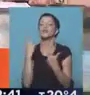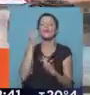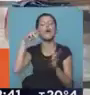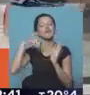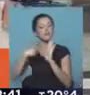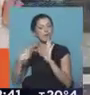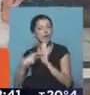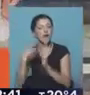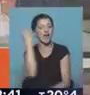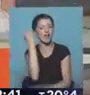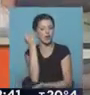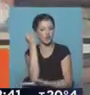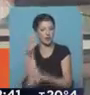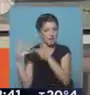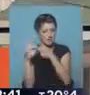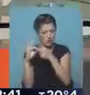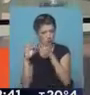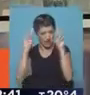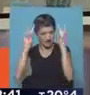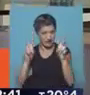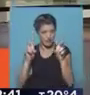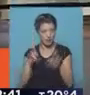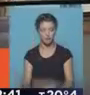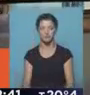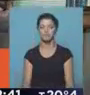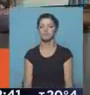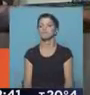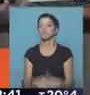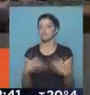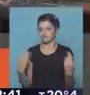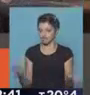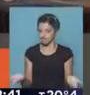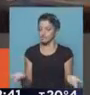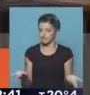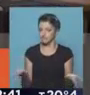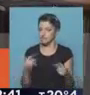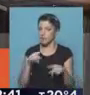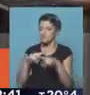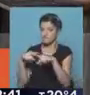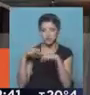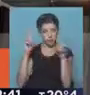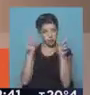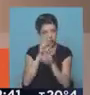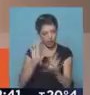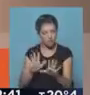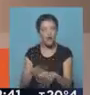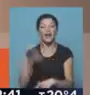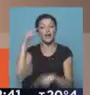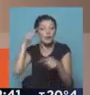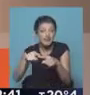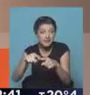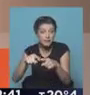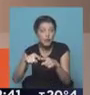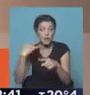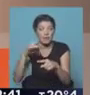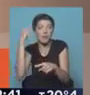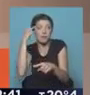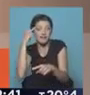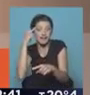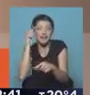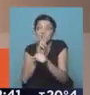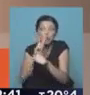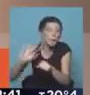de la Torre? Y bueno, ahí está la gran discusión, ¿no? Porque se trata de un objetivo que debería ser un bien común de todos, el cuidado